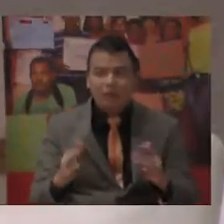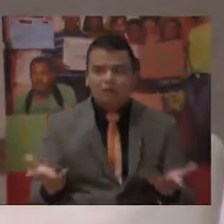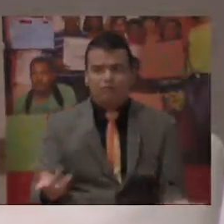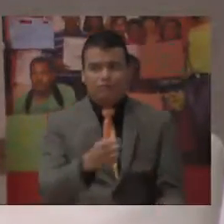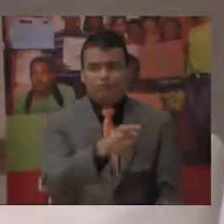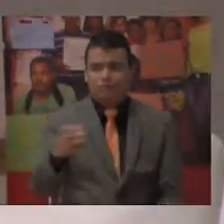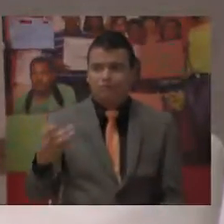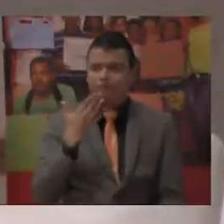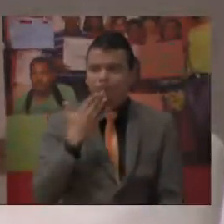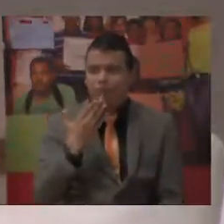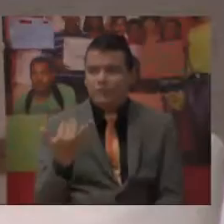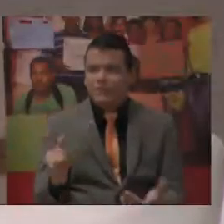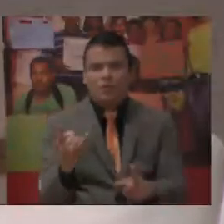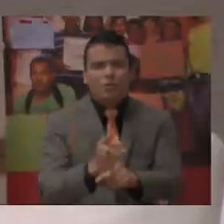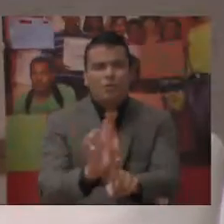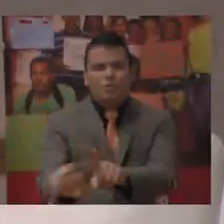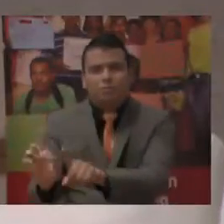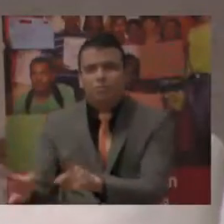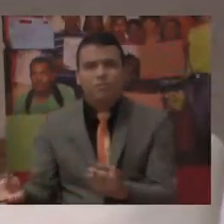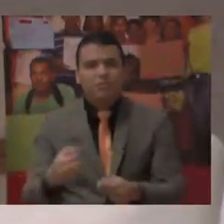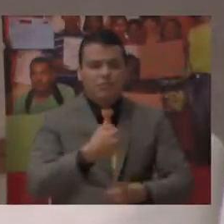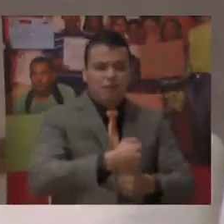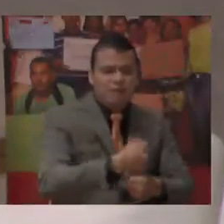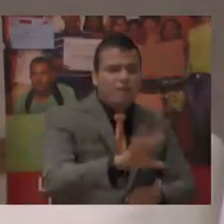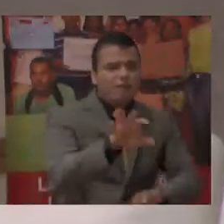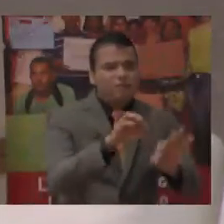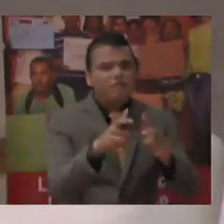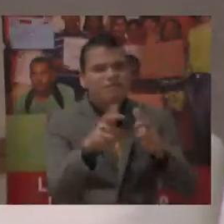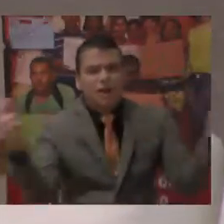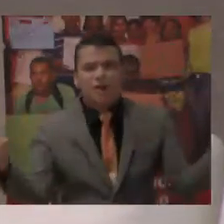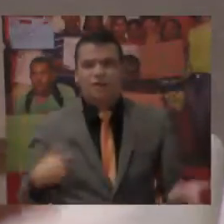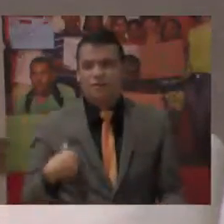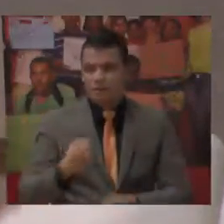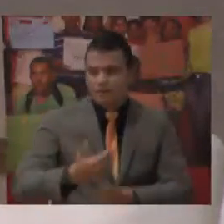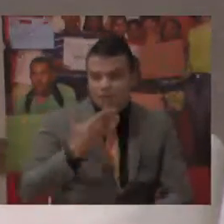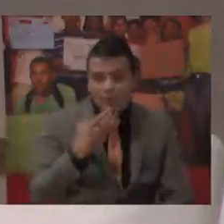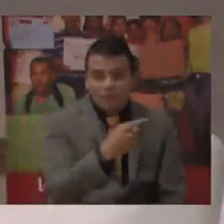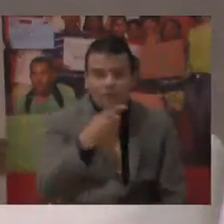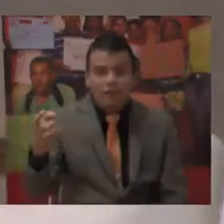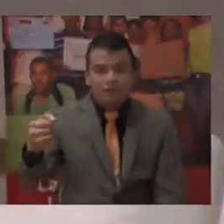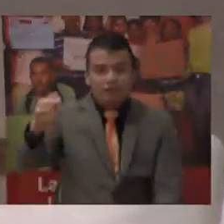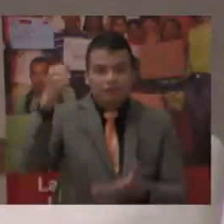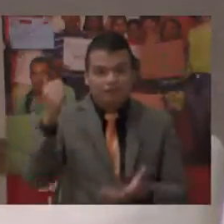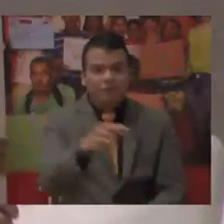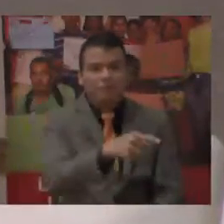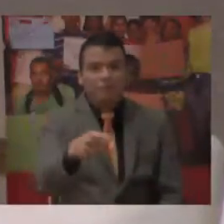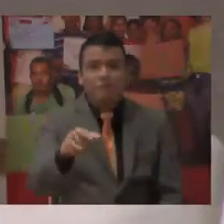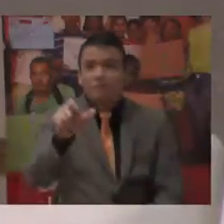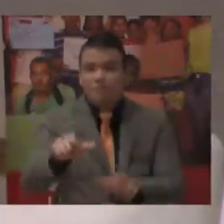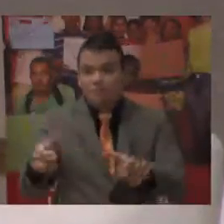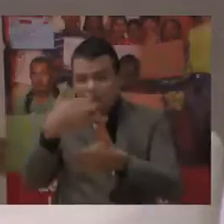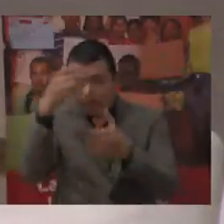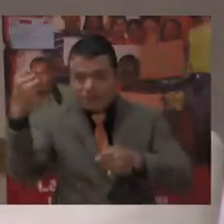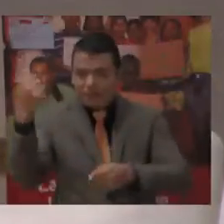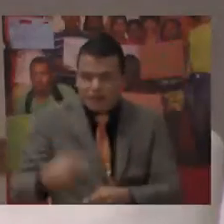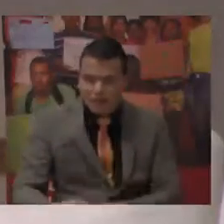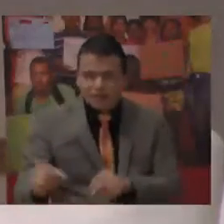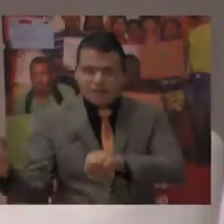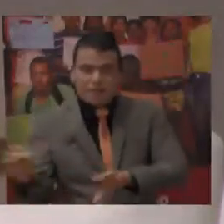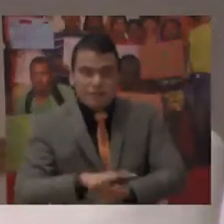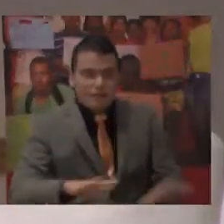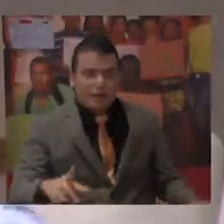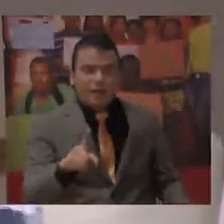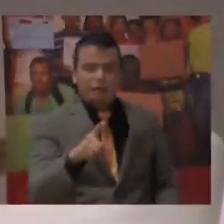consumo, en la medida que hay más consumo hay más empleo, hay más trabajo. La economía, ahí habrá trabajo para los reinsertados, para las víctimas, para